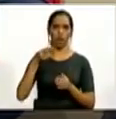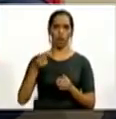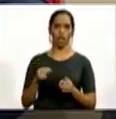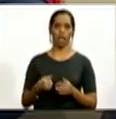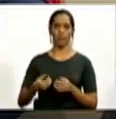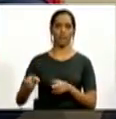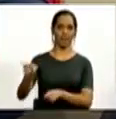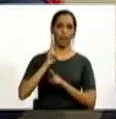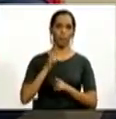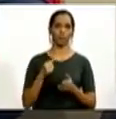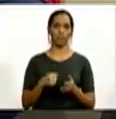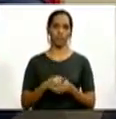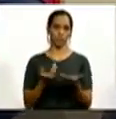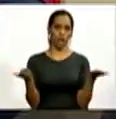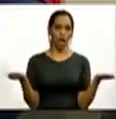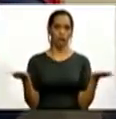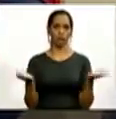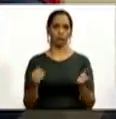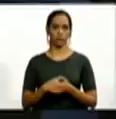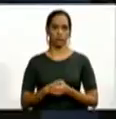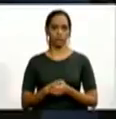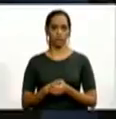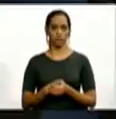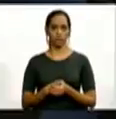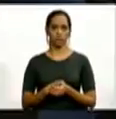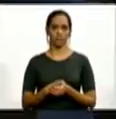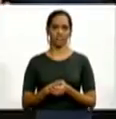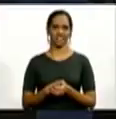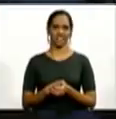a responder? Claro.